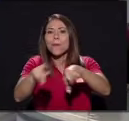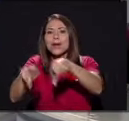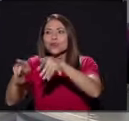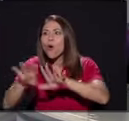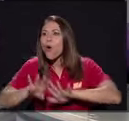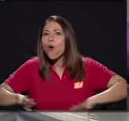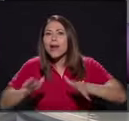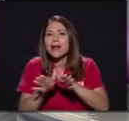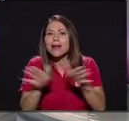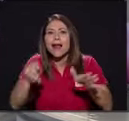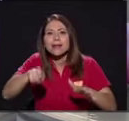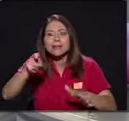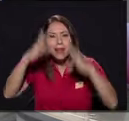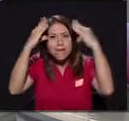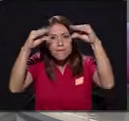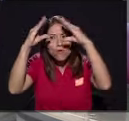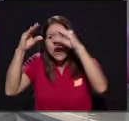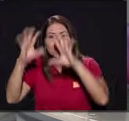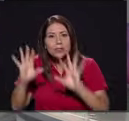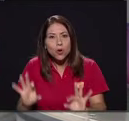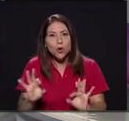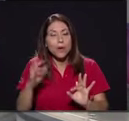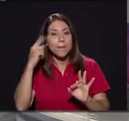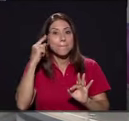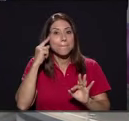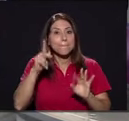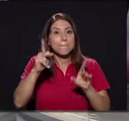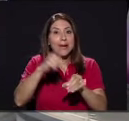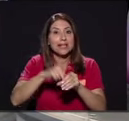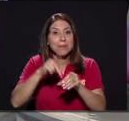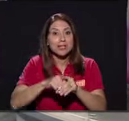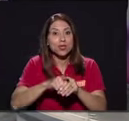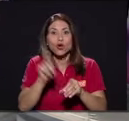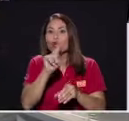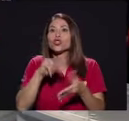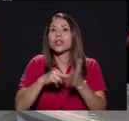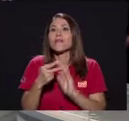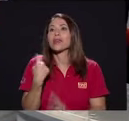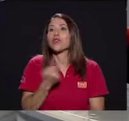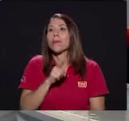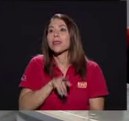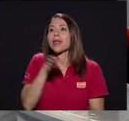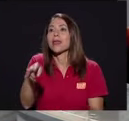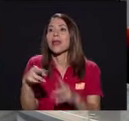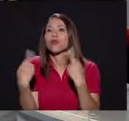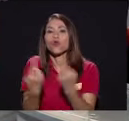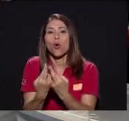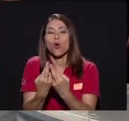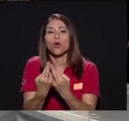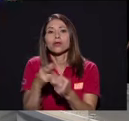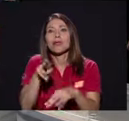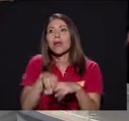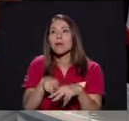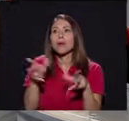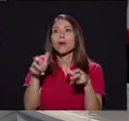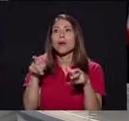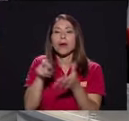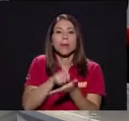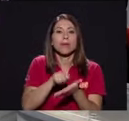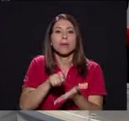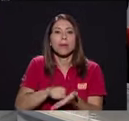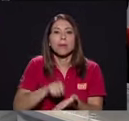interoperable. Pensar en que la participación ciudadana va más allá de ir a una reunión, sentarme, tomar apuntes para más o